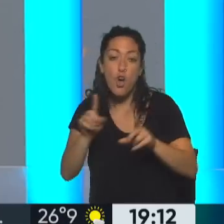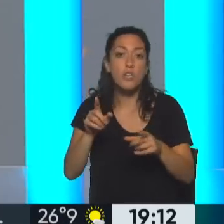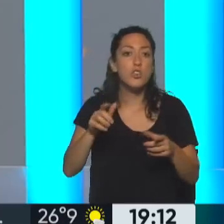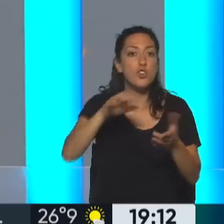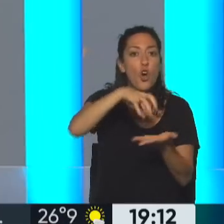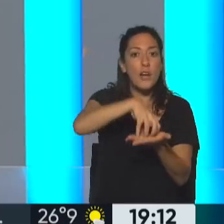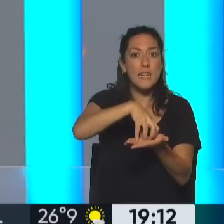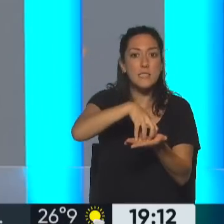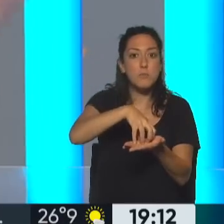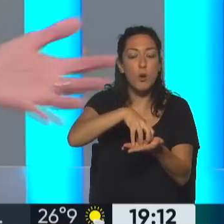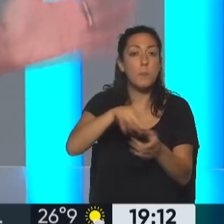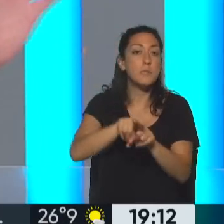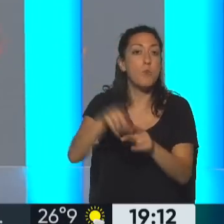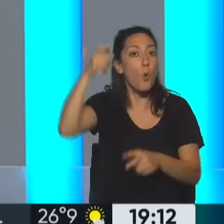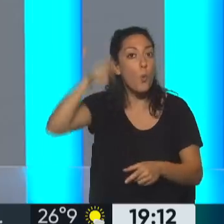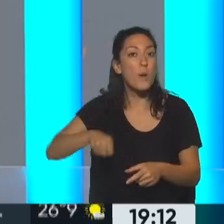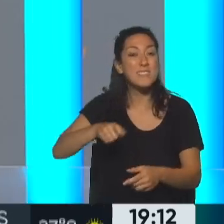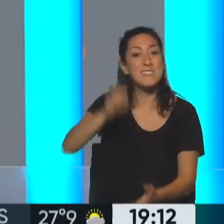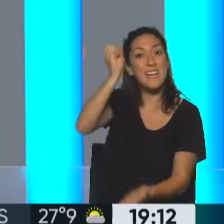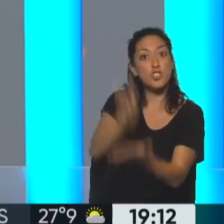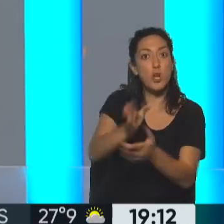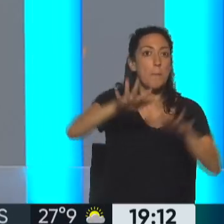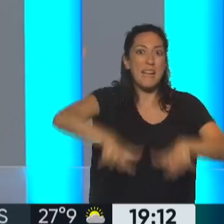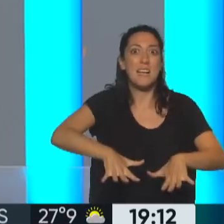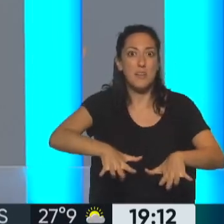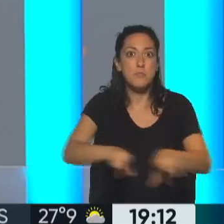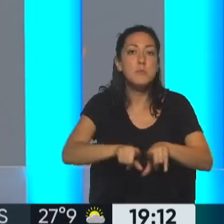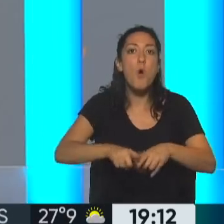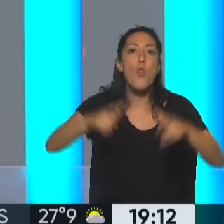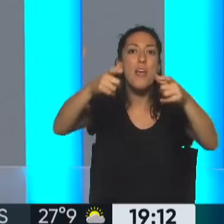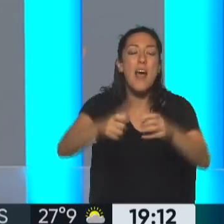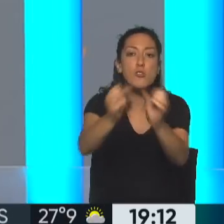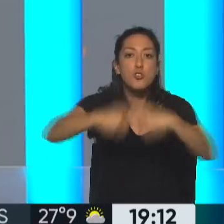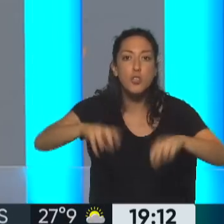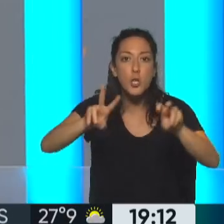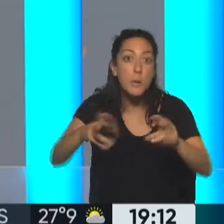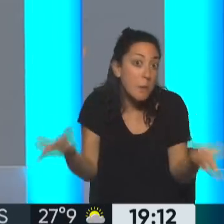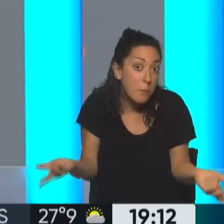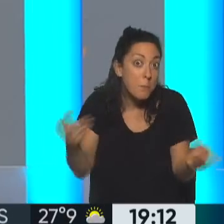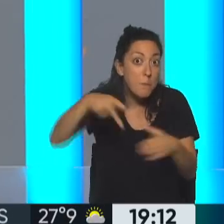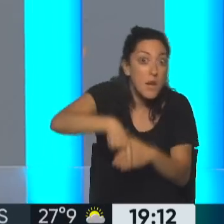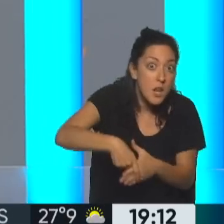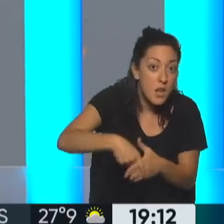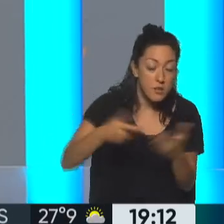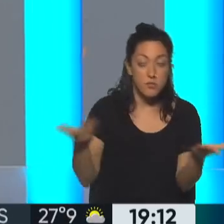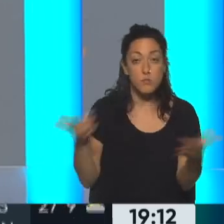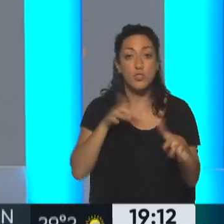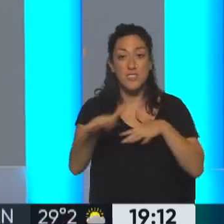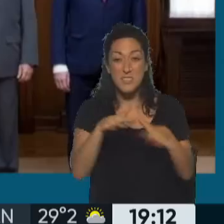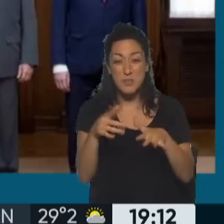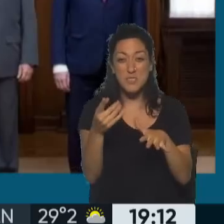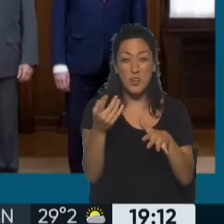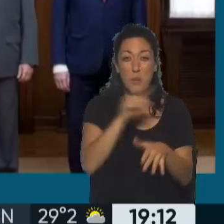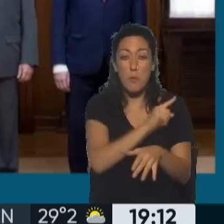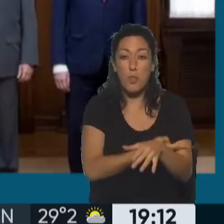es sancionar a los jueces, o debieran hacerlo, por claro. ejemplo, los del lago escondido. Claro. Entonces estamos claro. ante una situación de anomia dentro